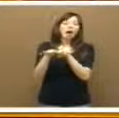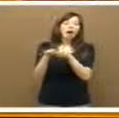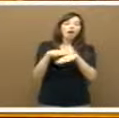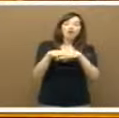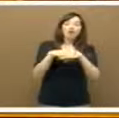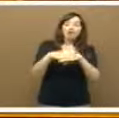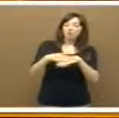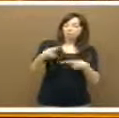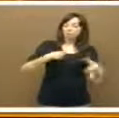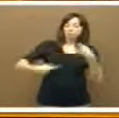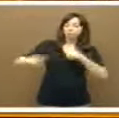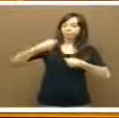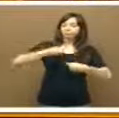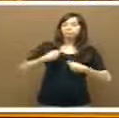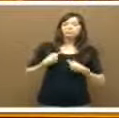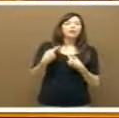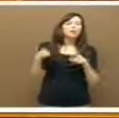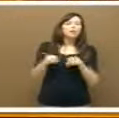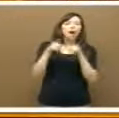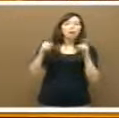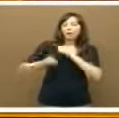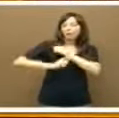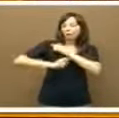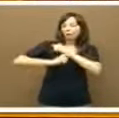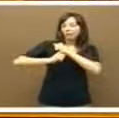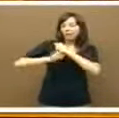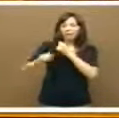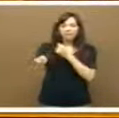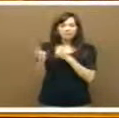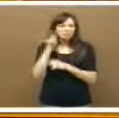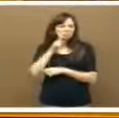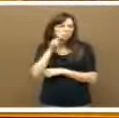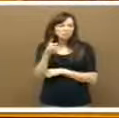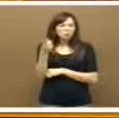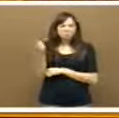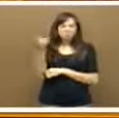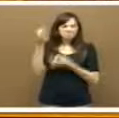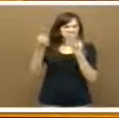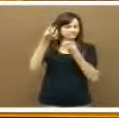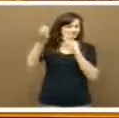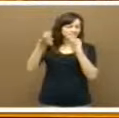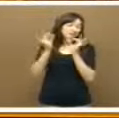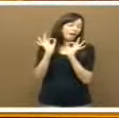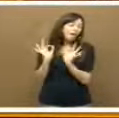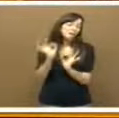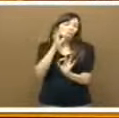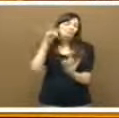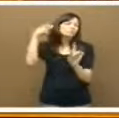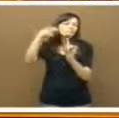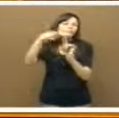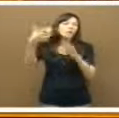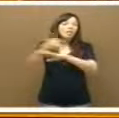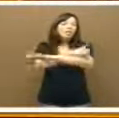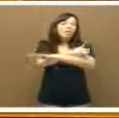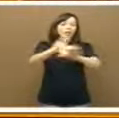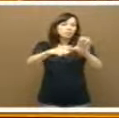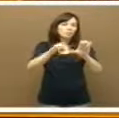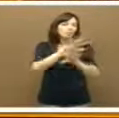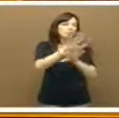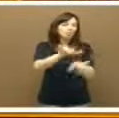acuden a todo tipo de argucias, artibañas y mentiras, para engañar al pueblo extremeño.